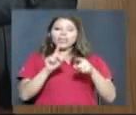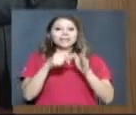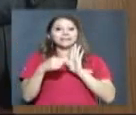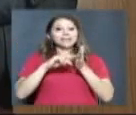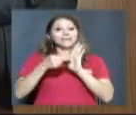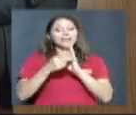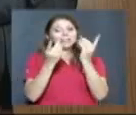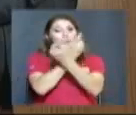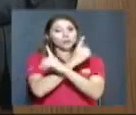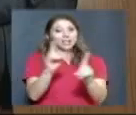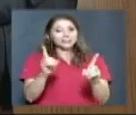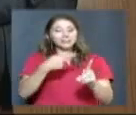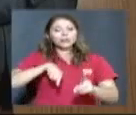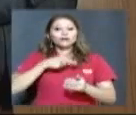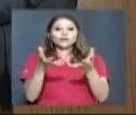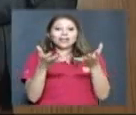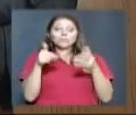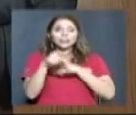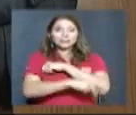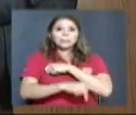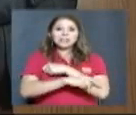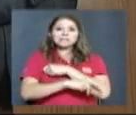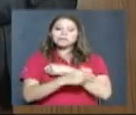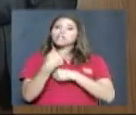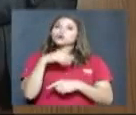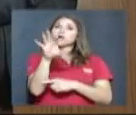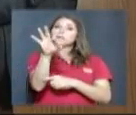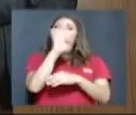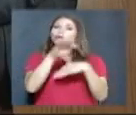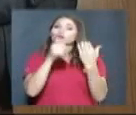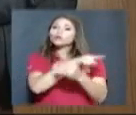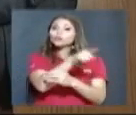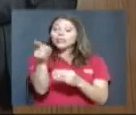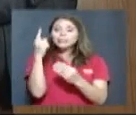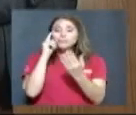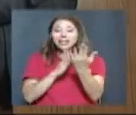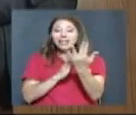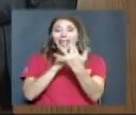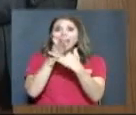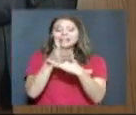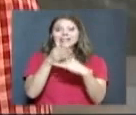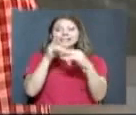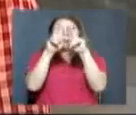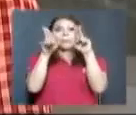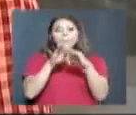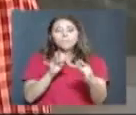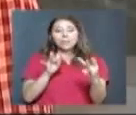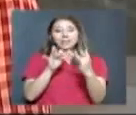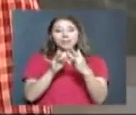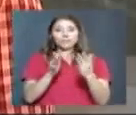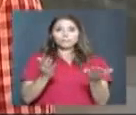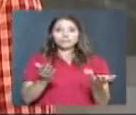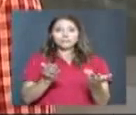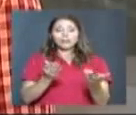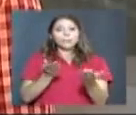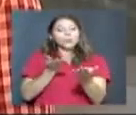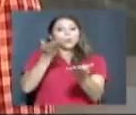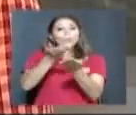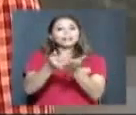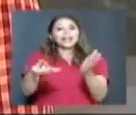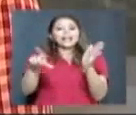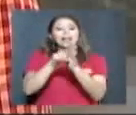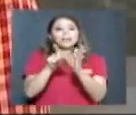invitando a todo el público para que accesen nuestro sitio de web la propuesta de ley participativa